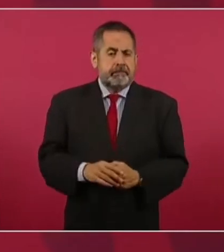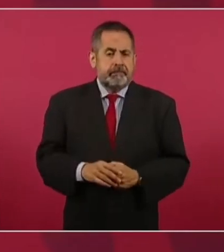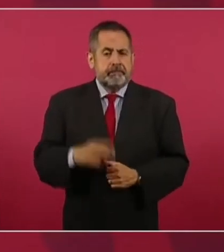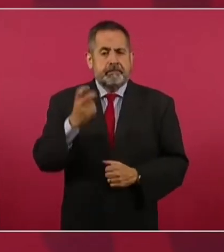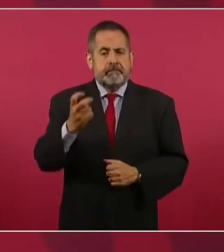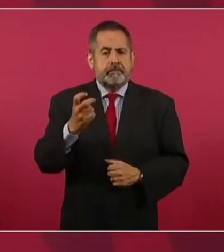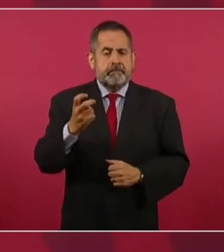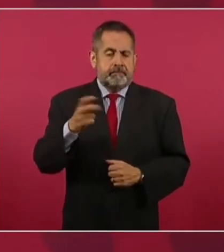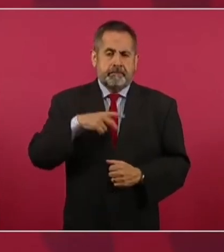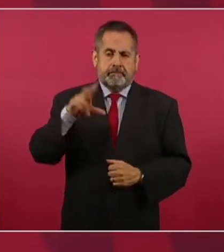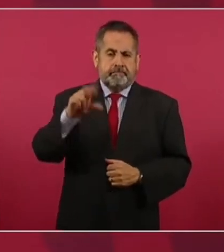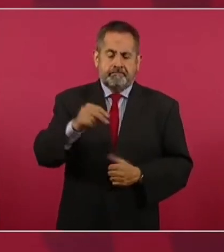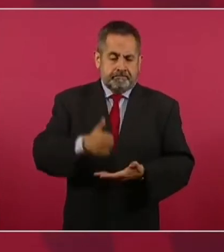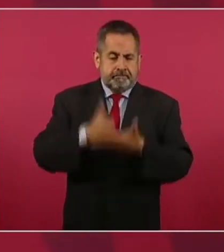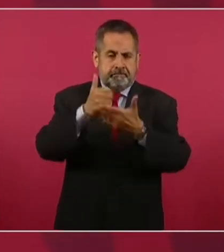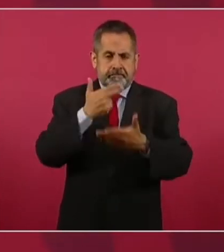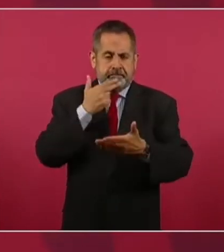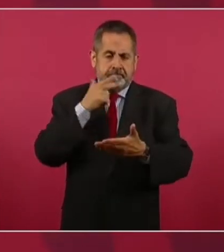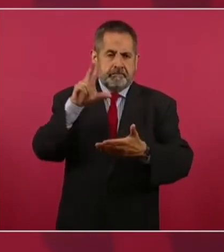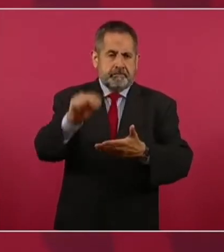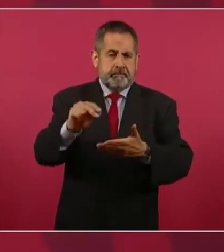eso no ayuda.